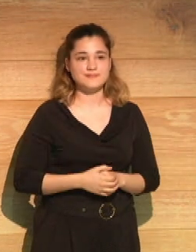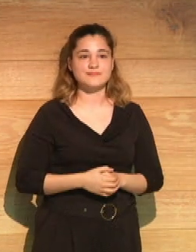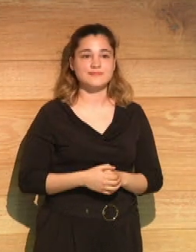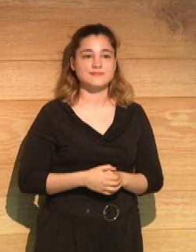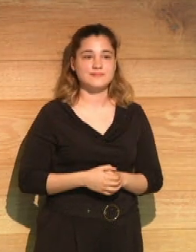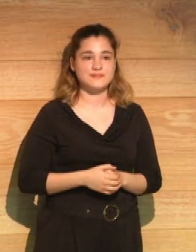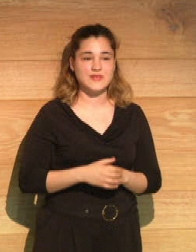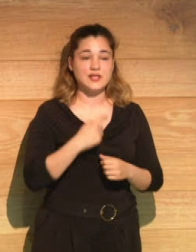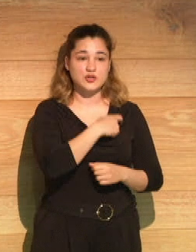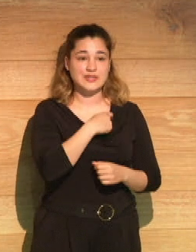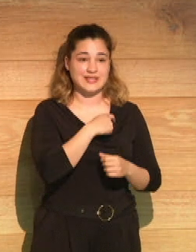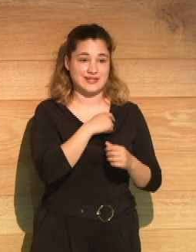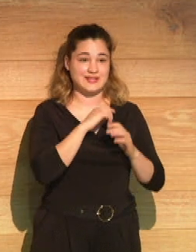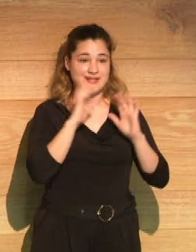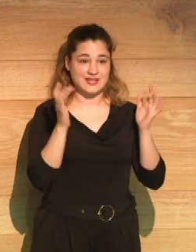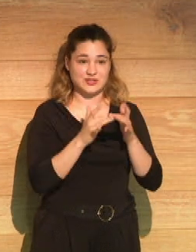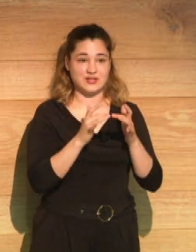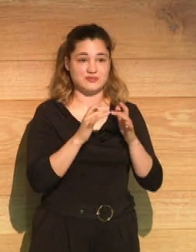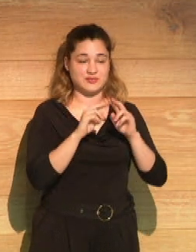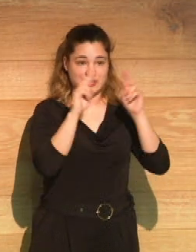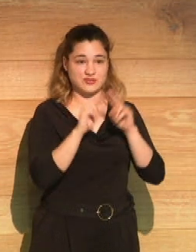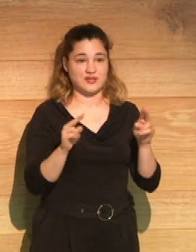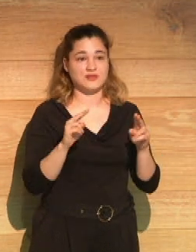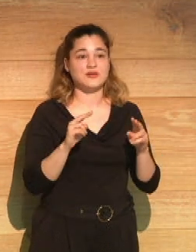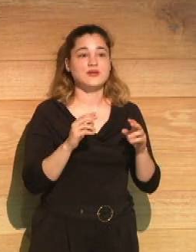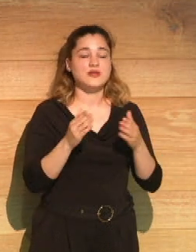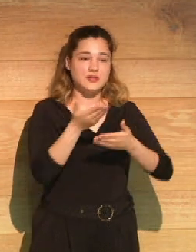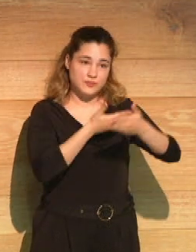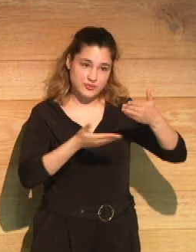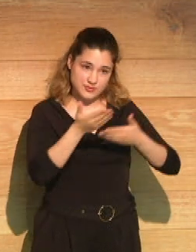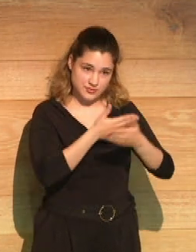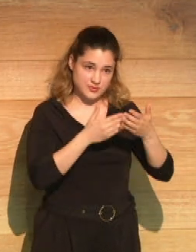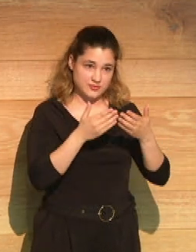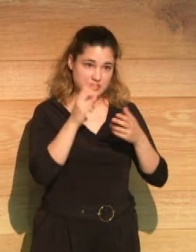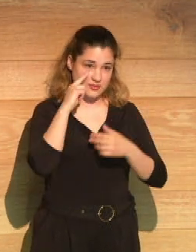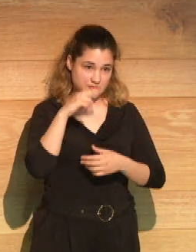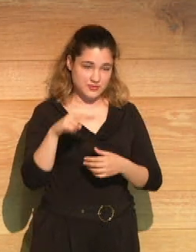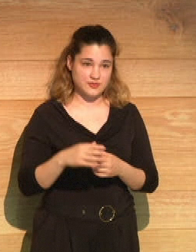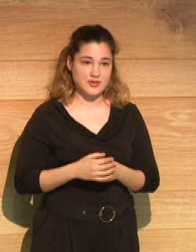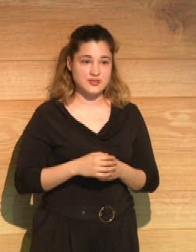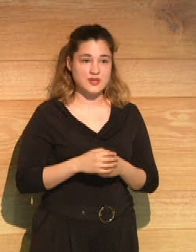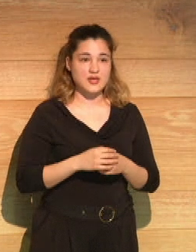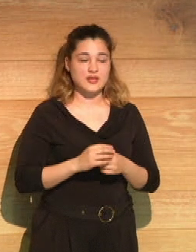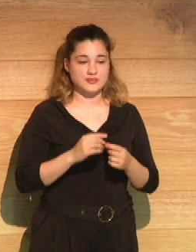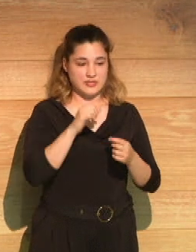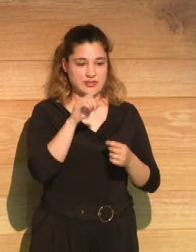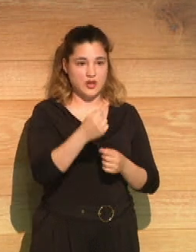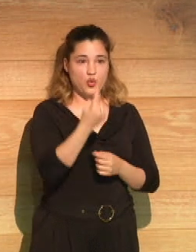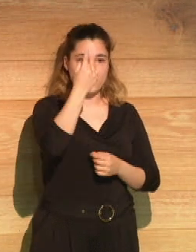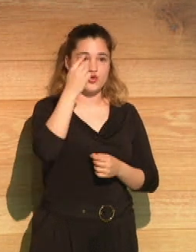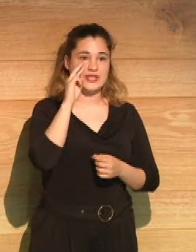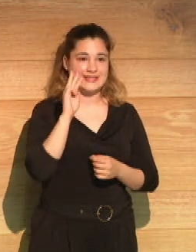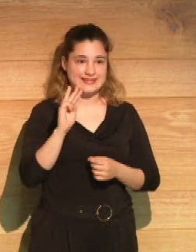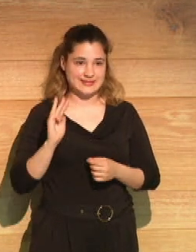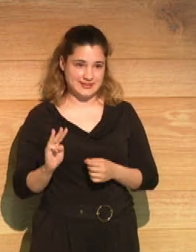Básicamente, el Comité Internacional de Intercambio de Exposiciones, ICEE, por sus siglas en inglés, es uno de los 33 comités internacionales